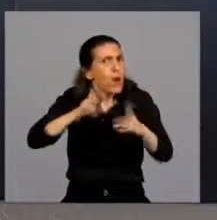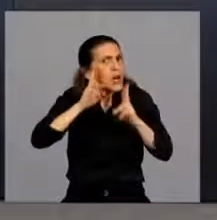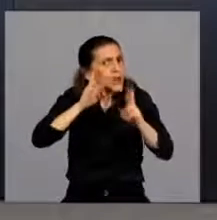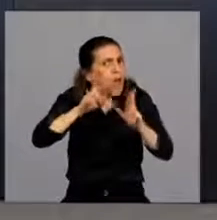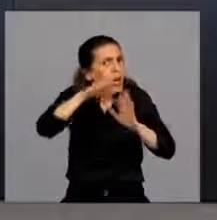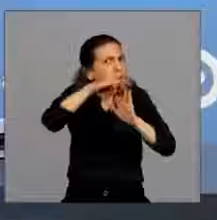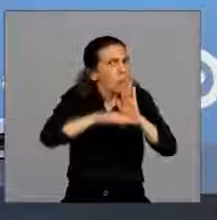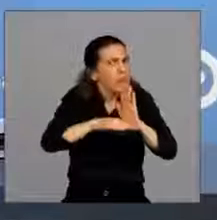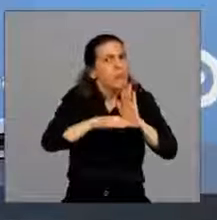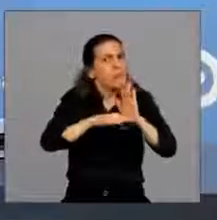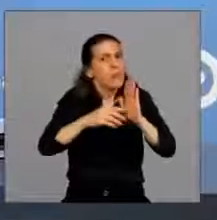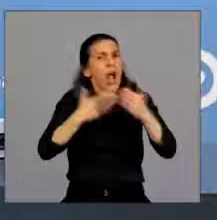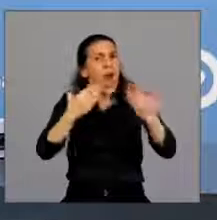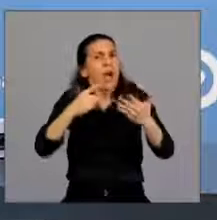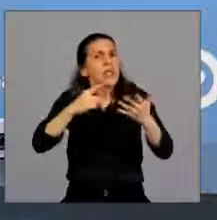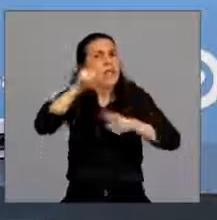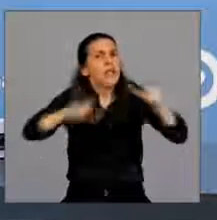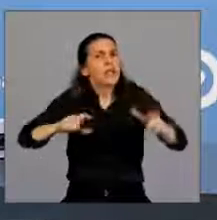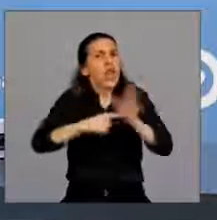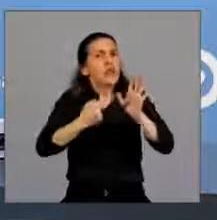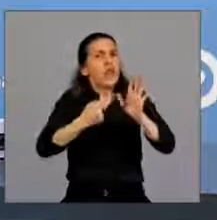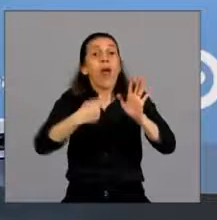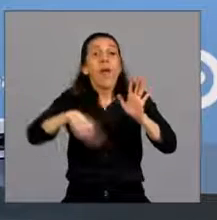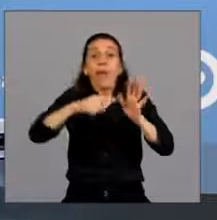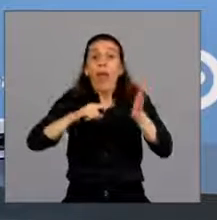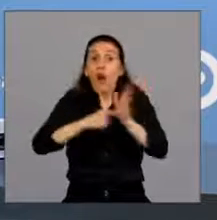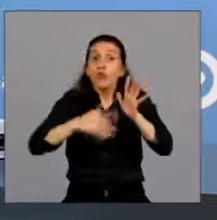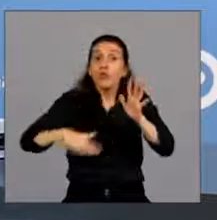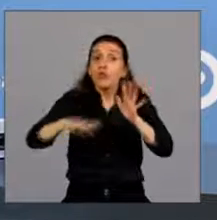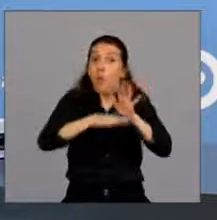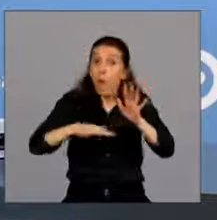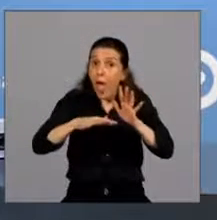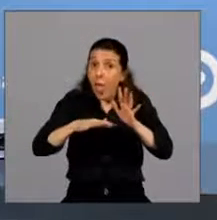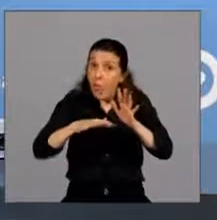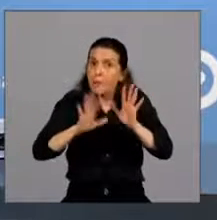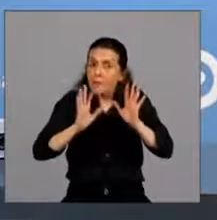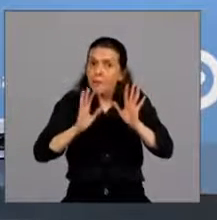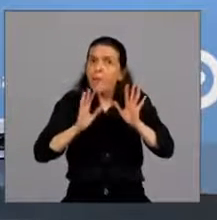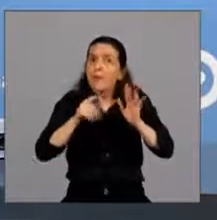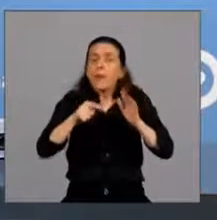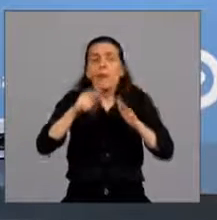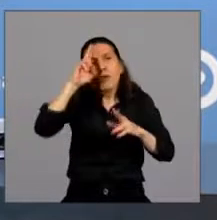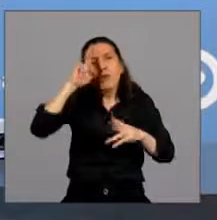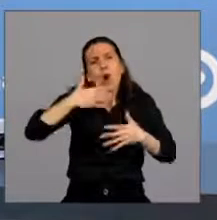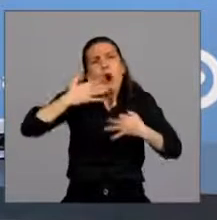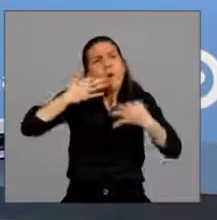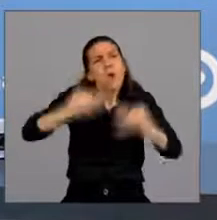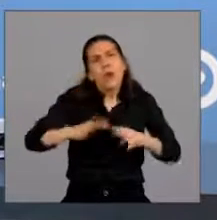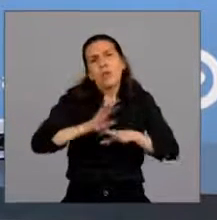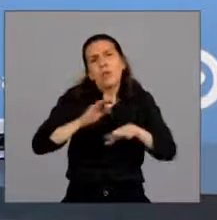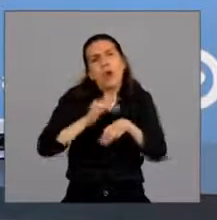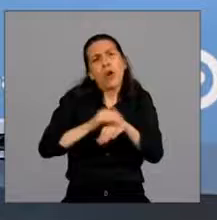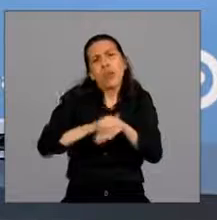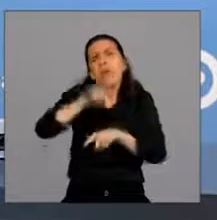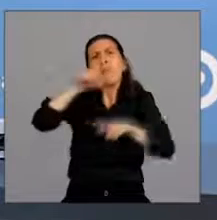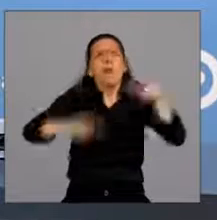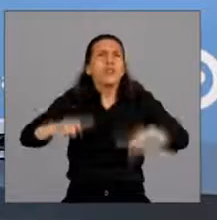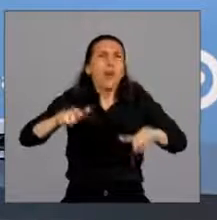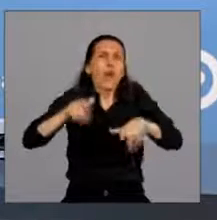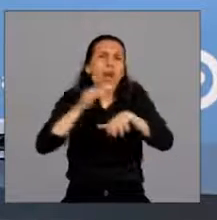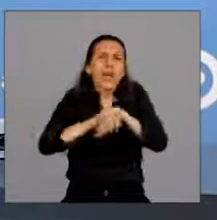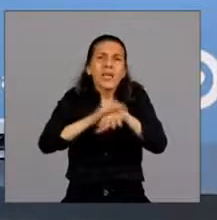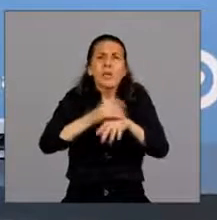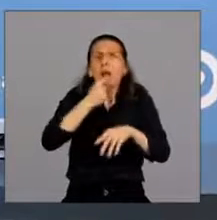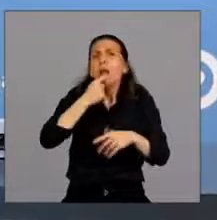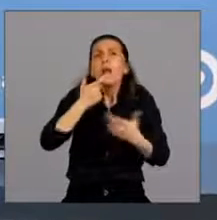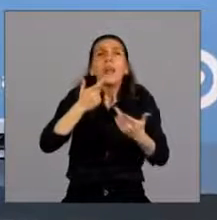ciudad. Pero es una situación dinámica en el área metropolitana especialmente. Y ahí el compromiso de la gente es insustituible. La responsabilidad personal,